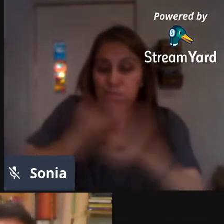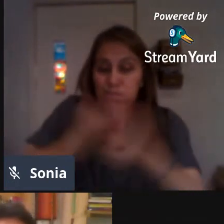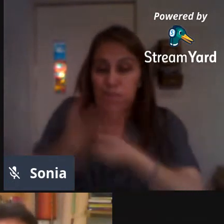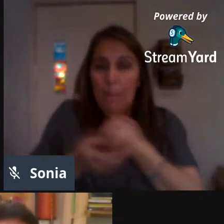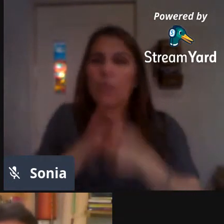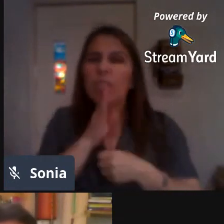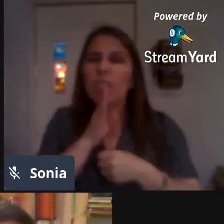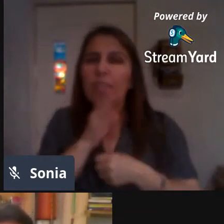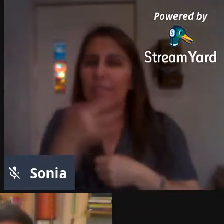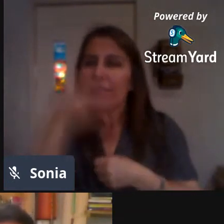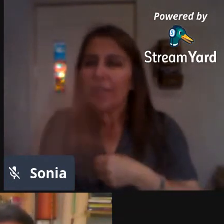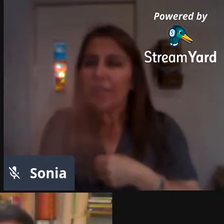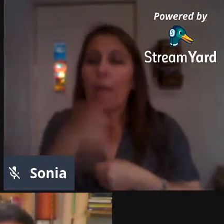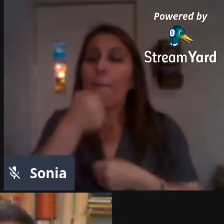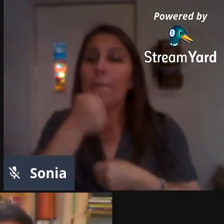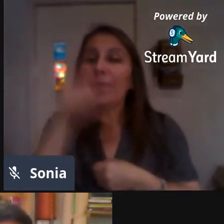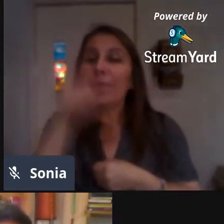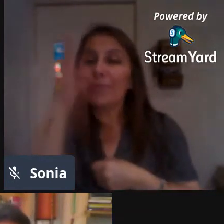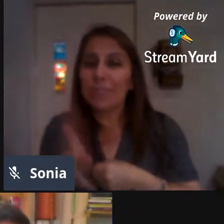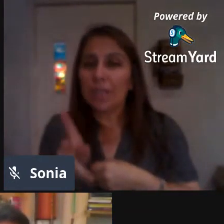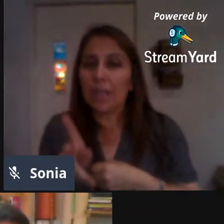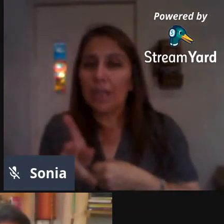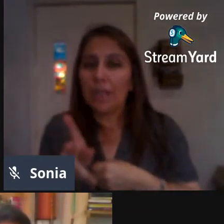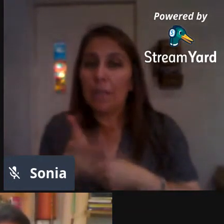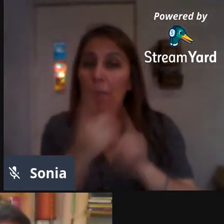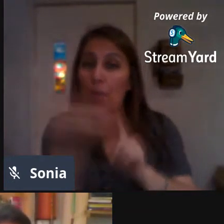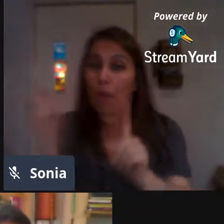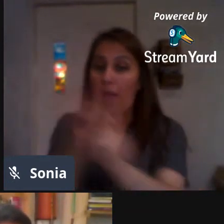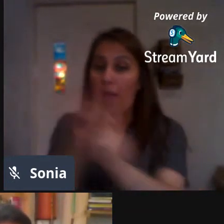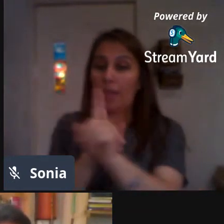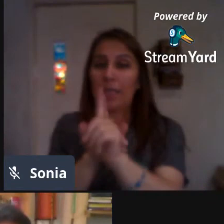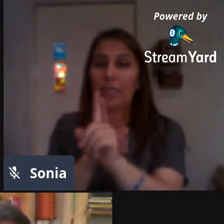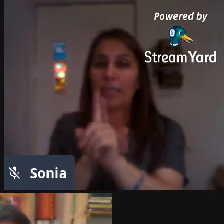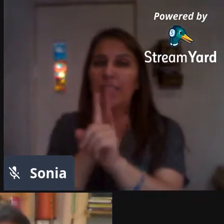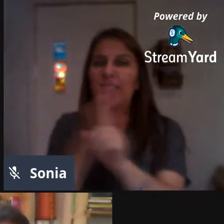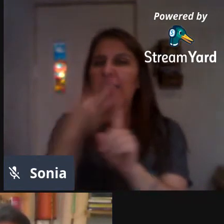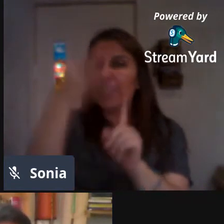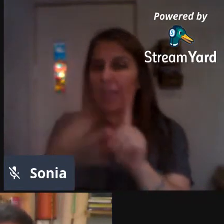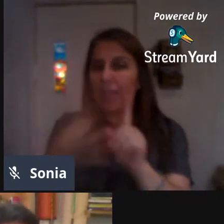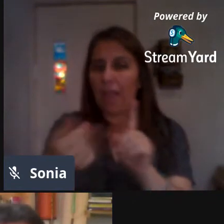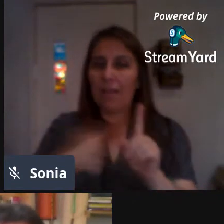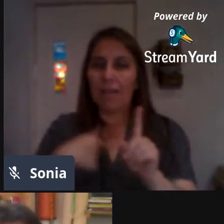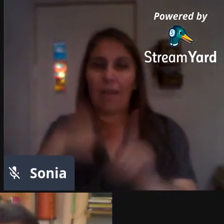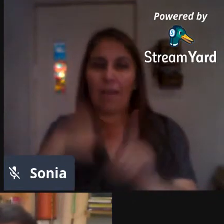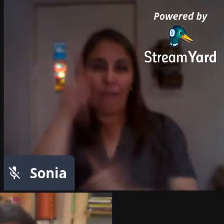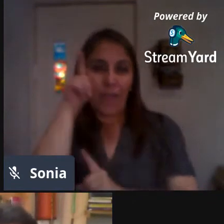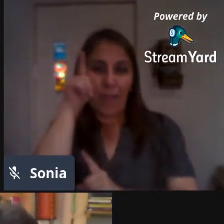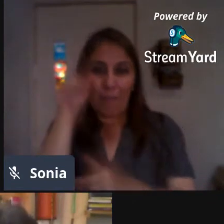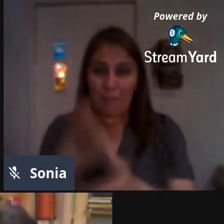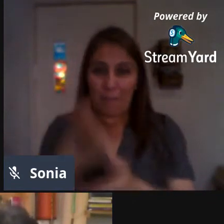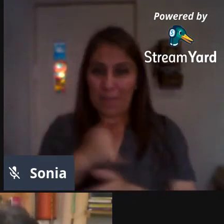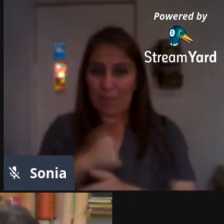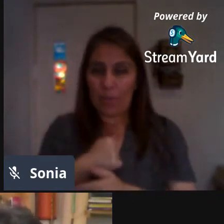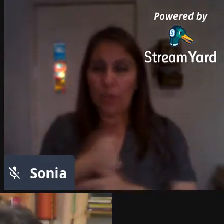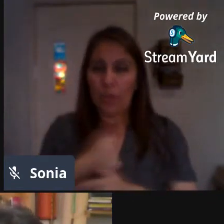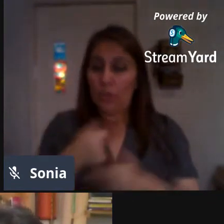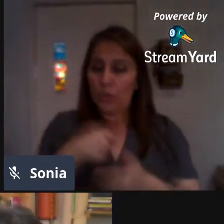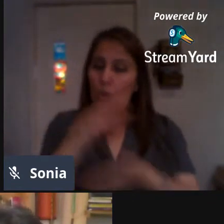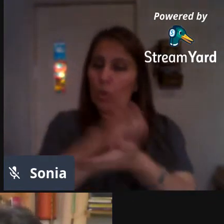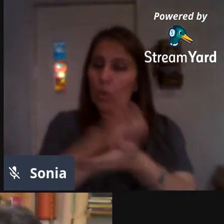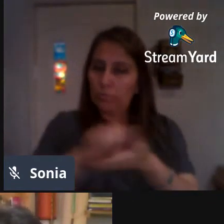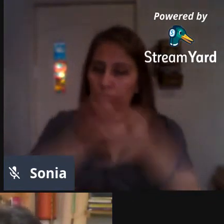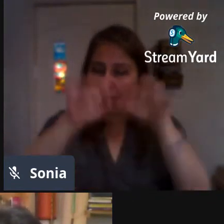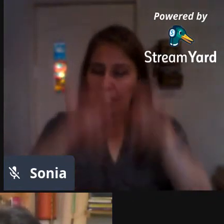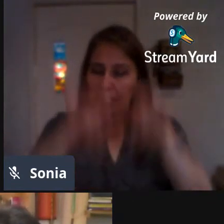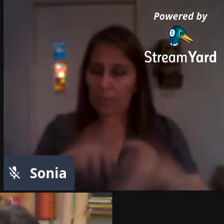en esa voz narrativa entonces yo le decía justamente cuando uno escribe uno pone todo es independientemente que el personaje sea otro hay